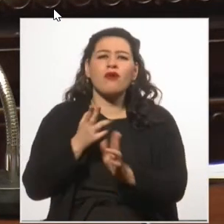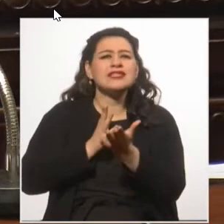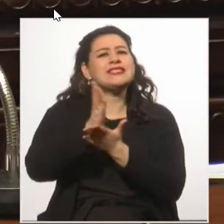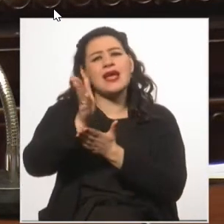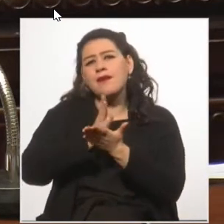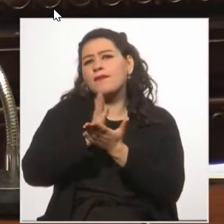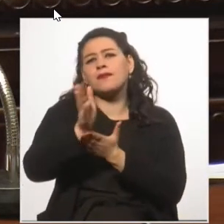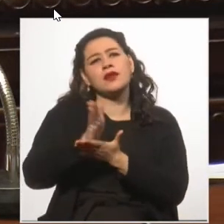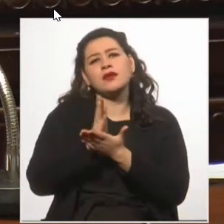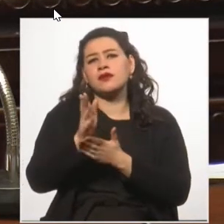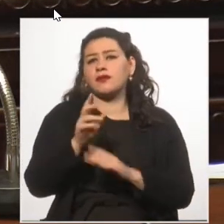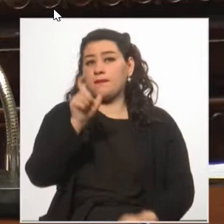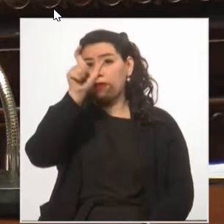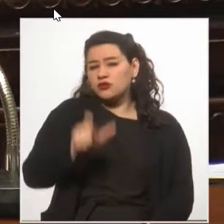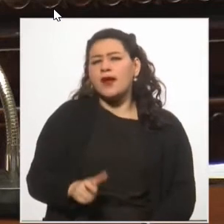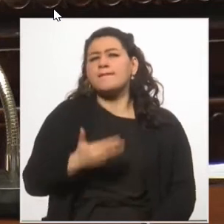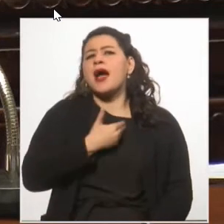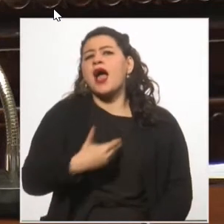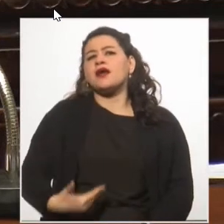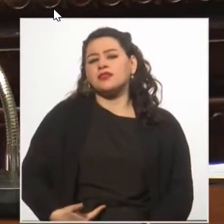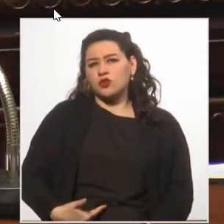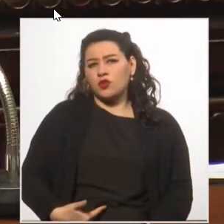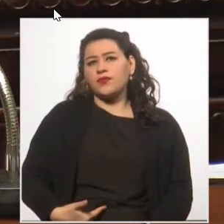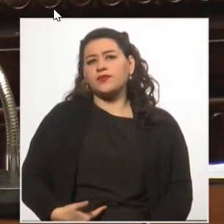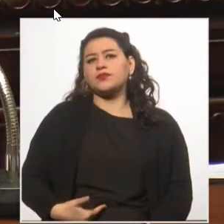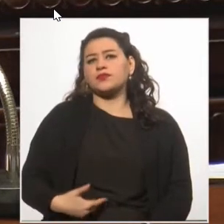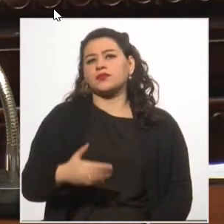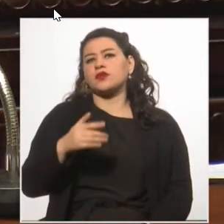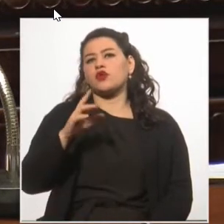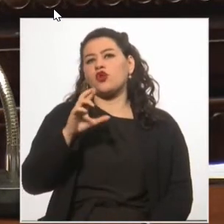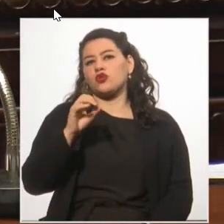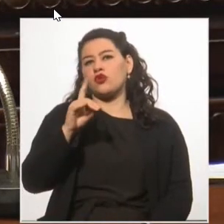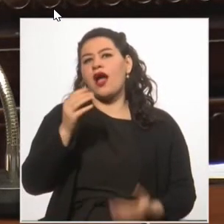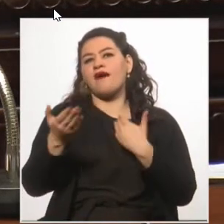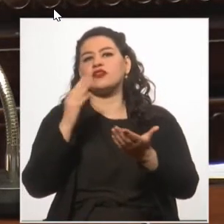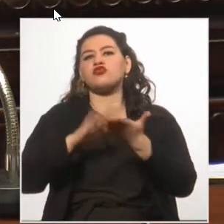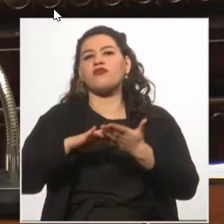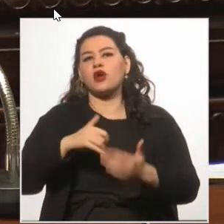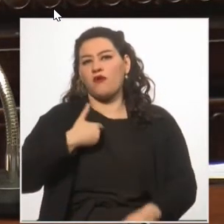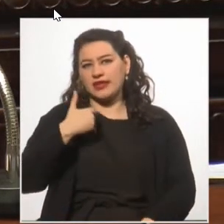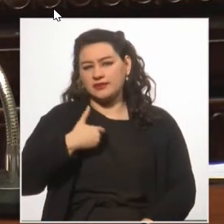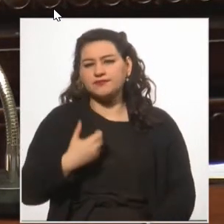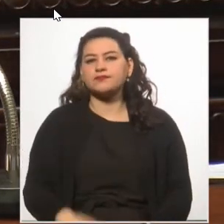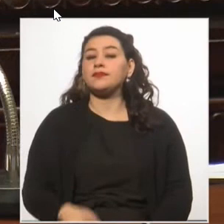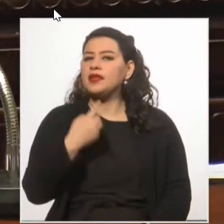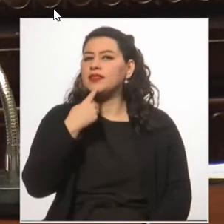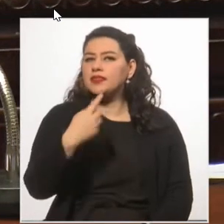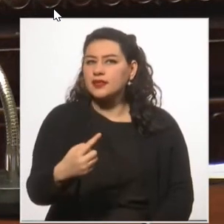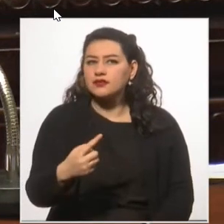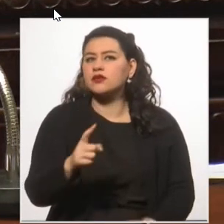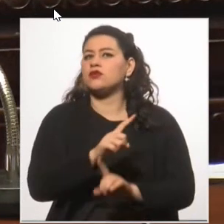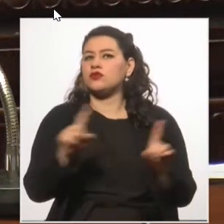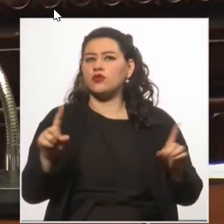los términos en los que el maestro se refería a los jóvenes. Decía: no nos será